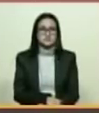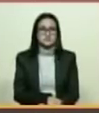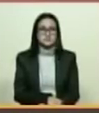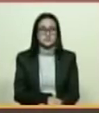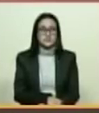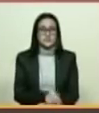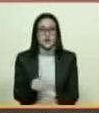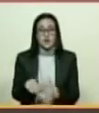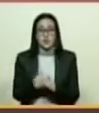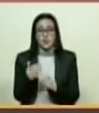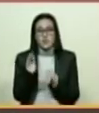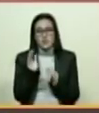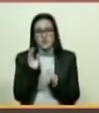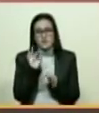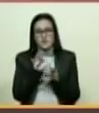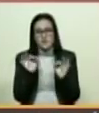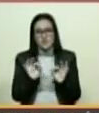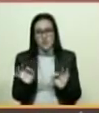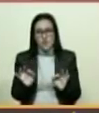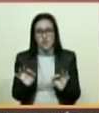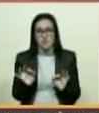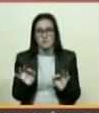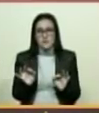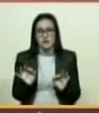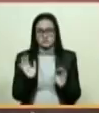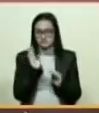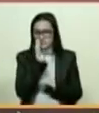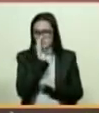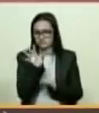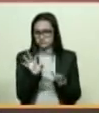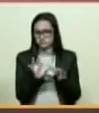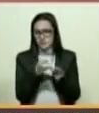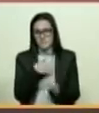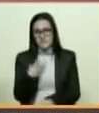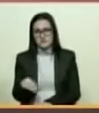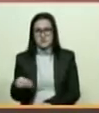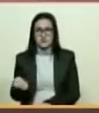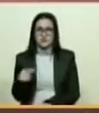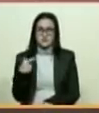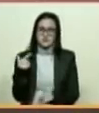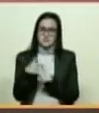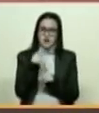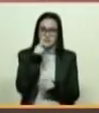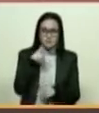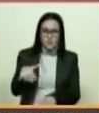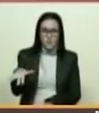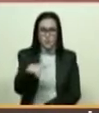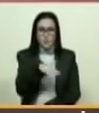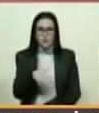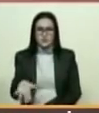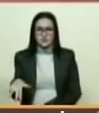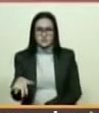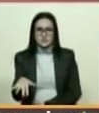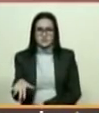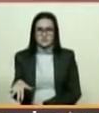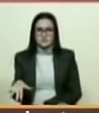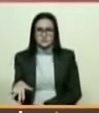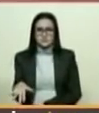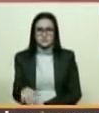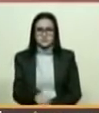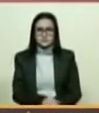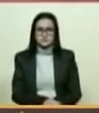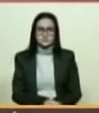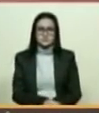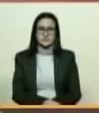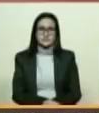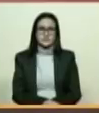de atender de manera directa la relación directa entre el presidente constitucional de la República Bolivariana de Venezuela, Nicolás Maduro,